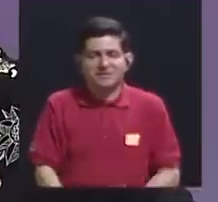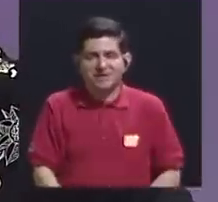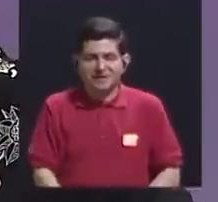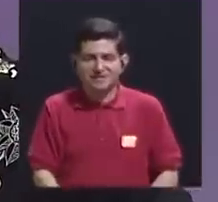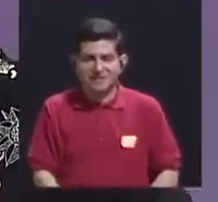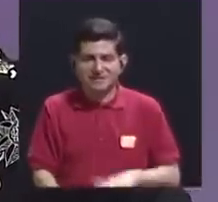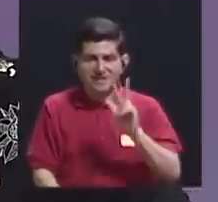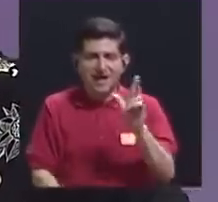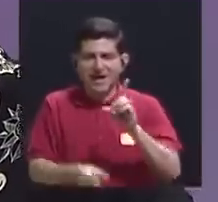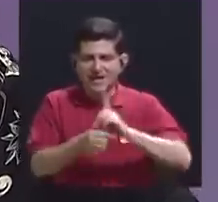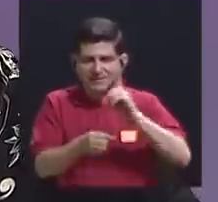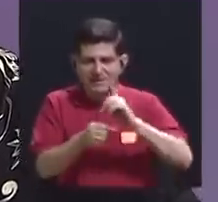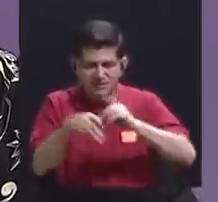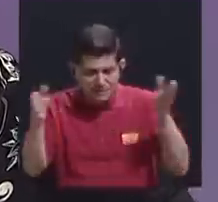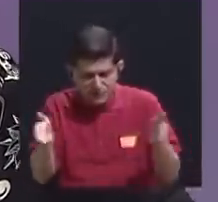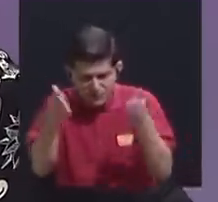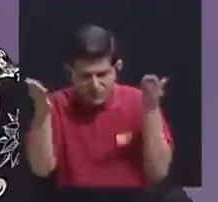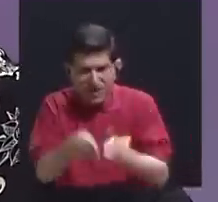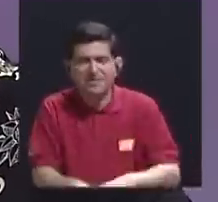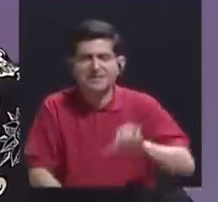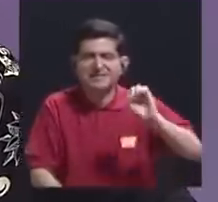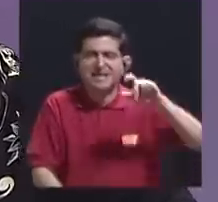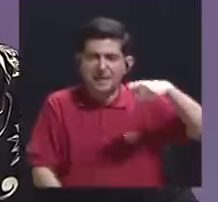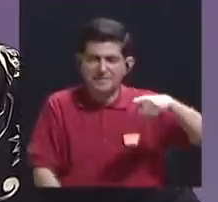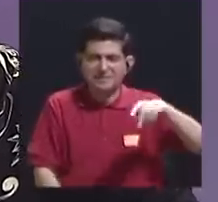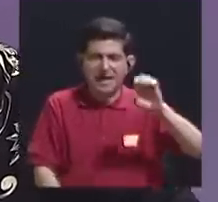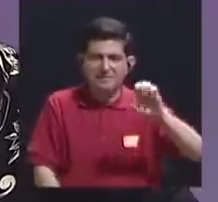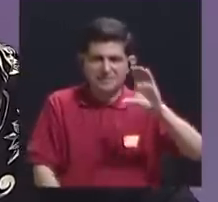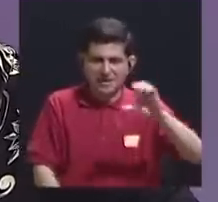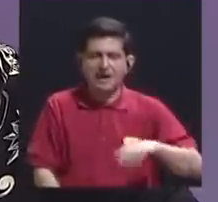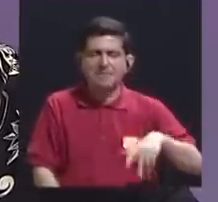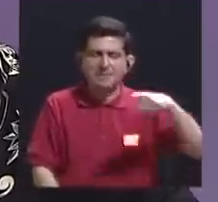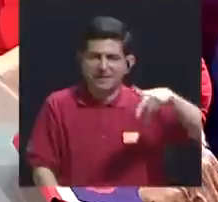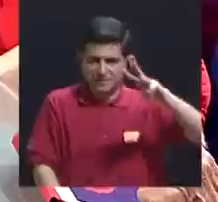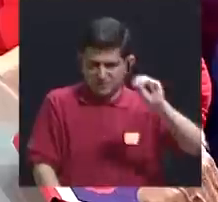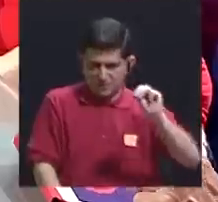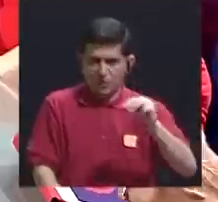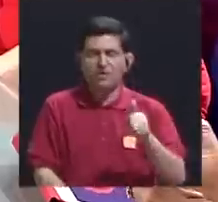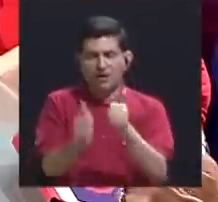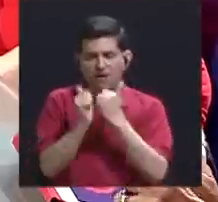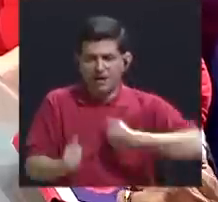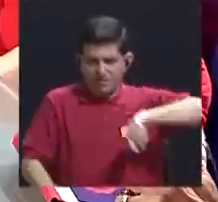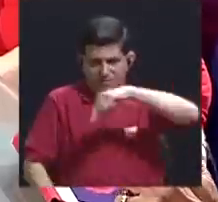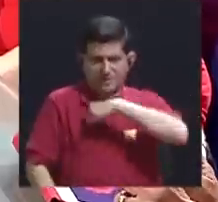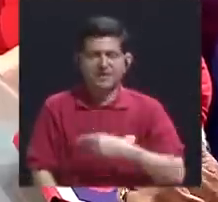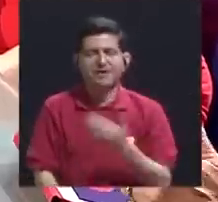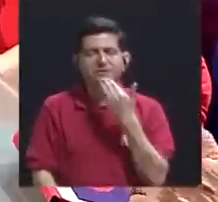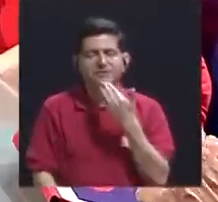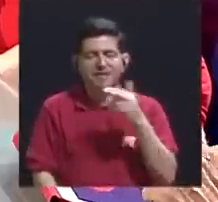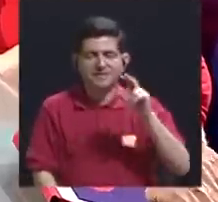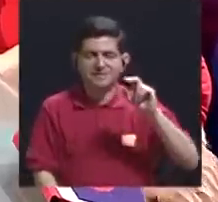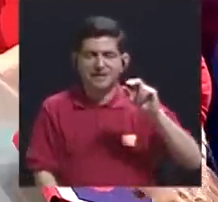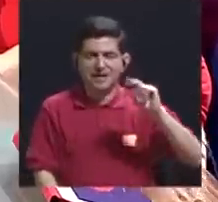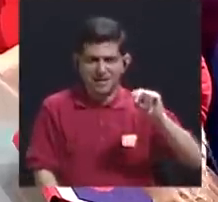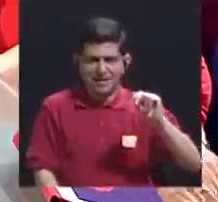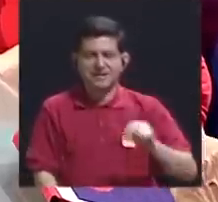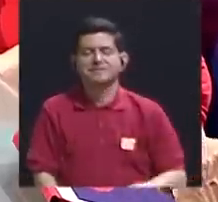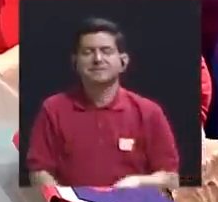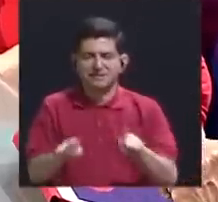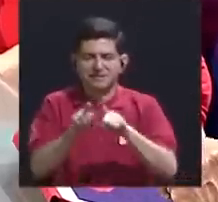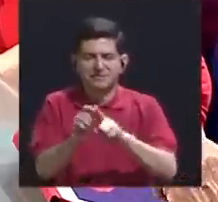las tres diputadas que lo han impulsado y a sandra doña epsy patricia usted que nos acompaña muchas gracias me dicen también por